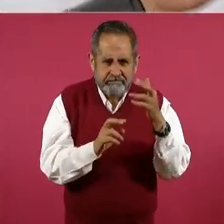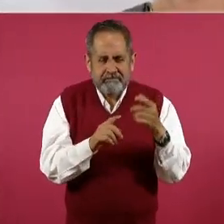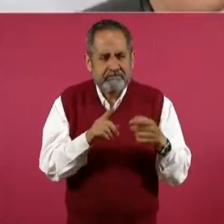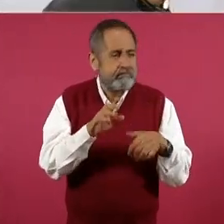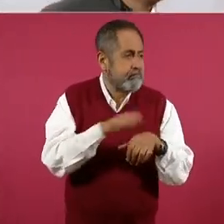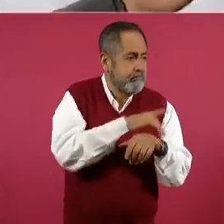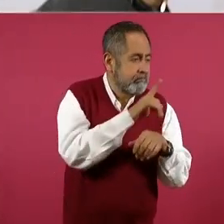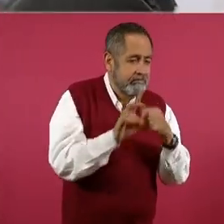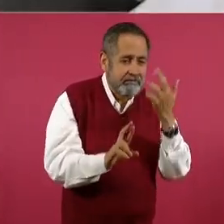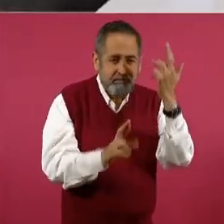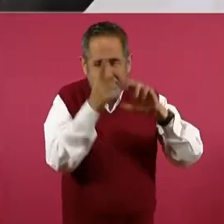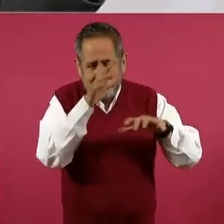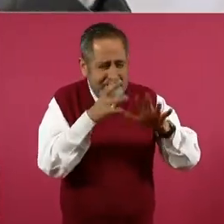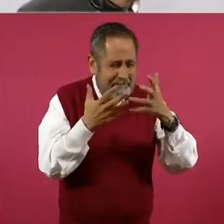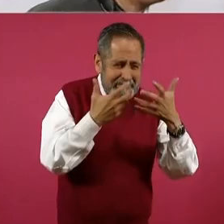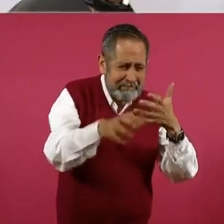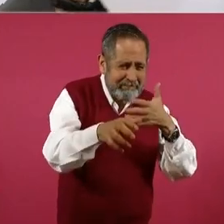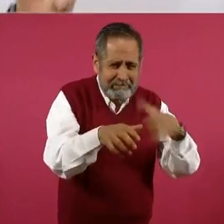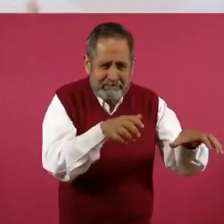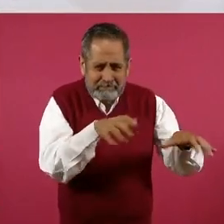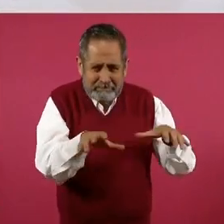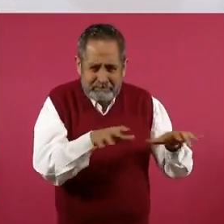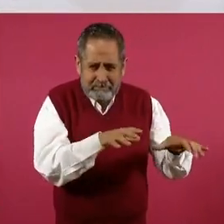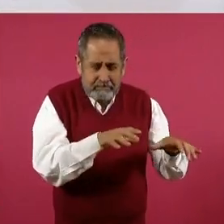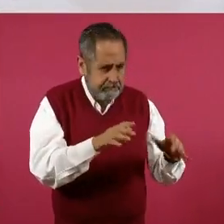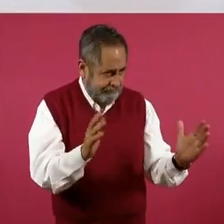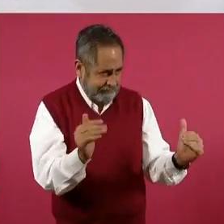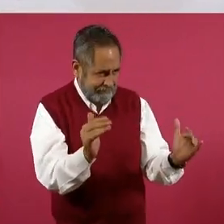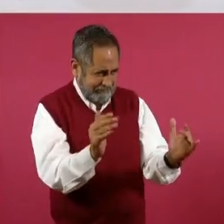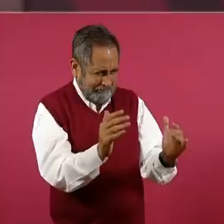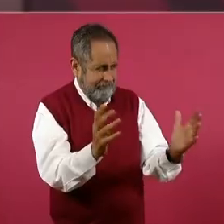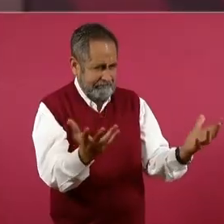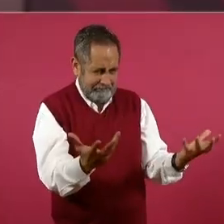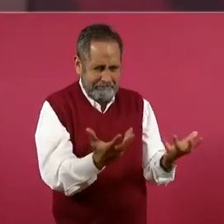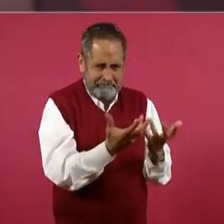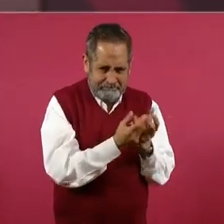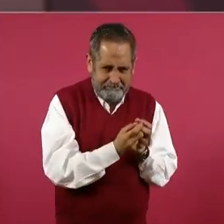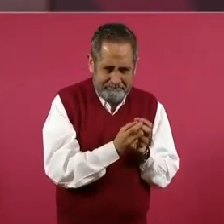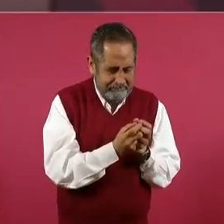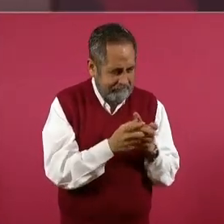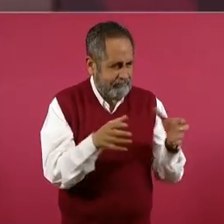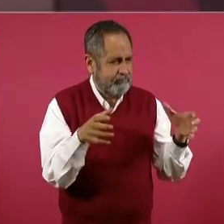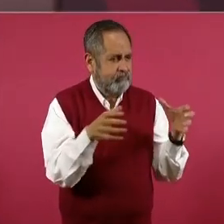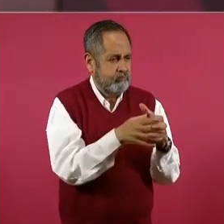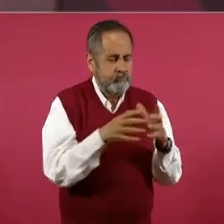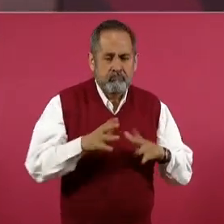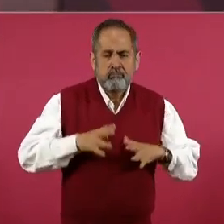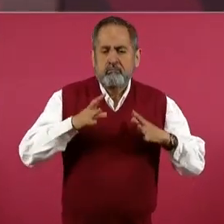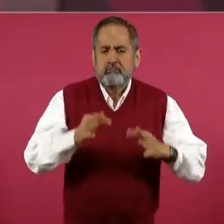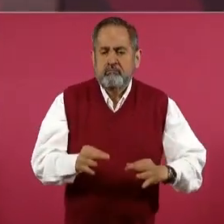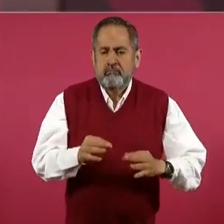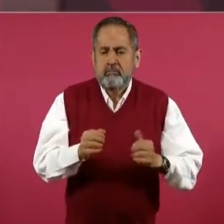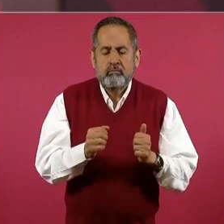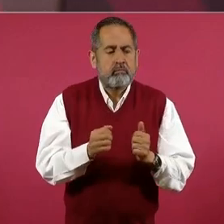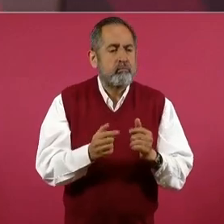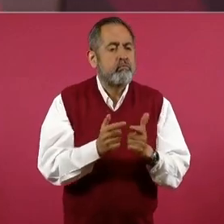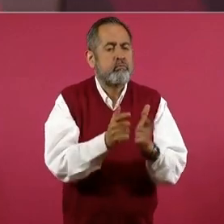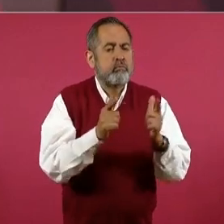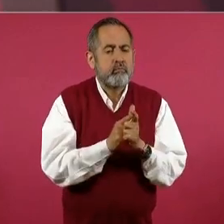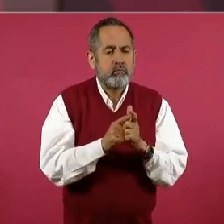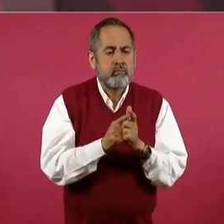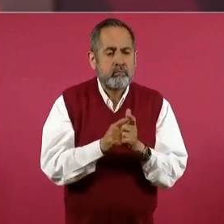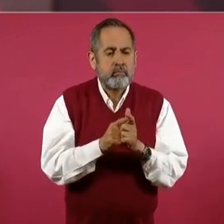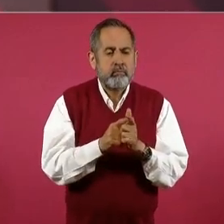movimiento revolucionario. Y funda Plutarco Elías Calles el Partido